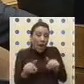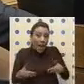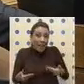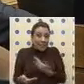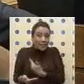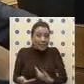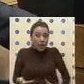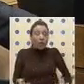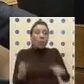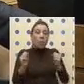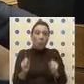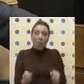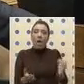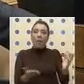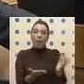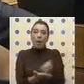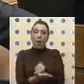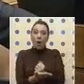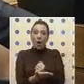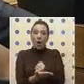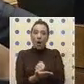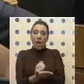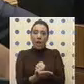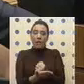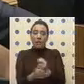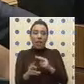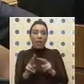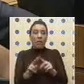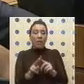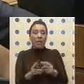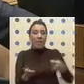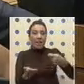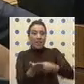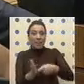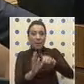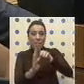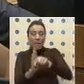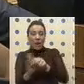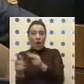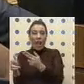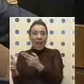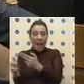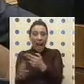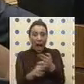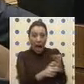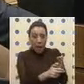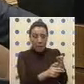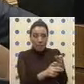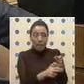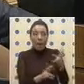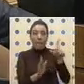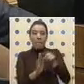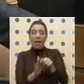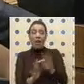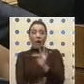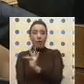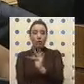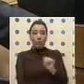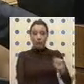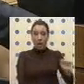gobierno lo podamos lograr. Hemos sido incapaces de invertir menos en armamento, menos en las Fuerzas